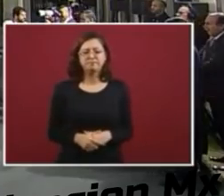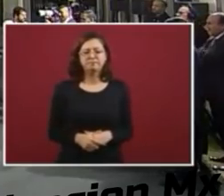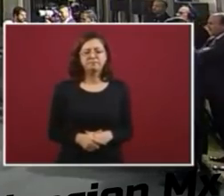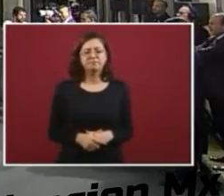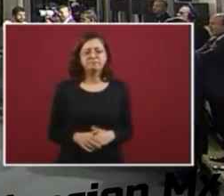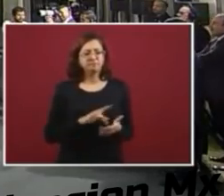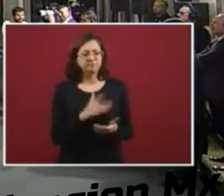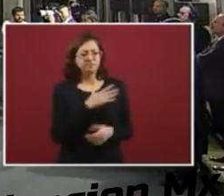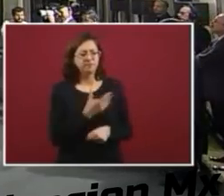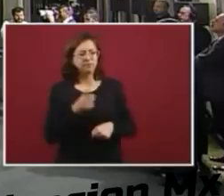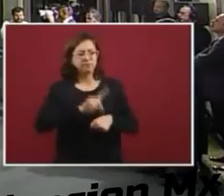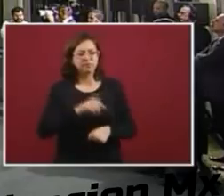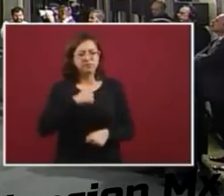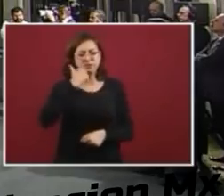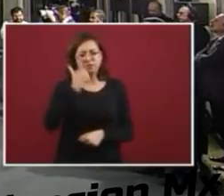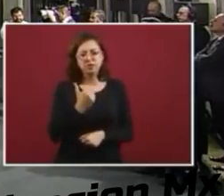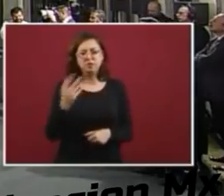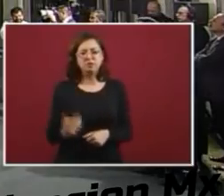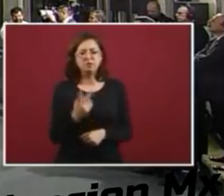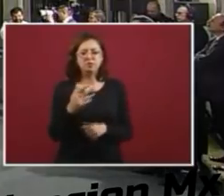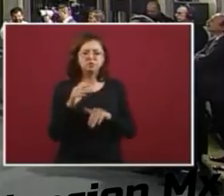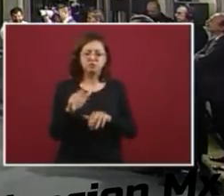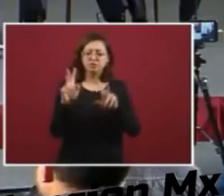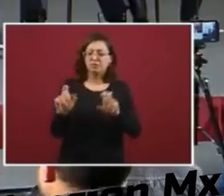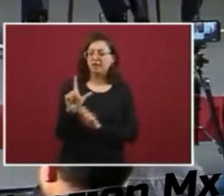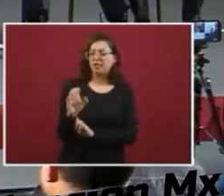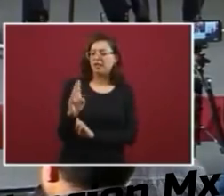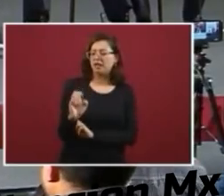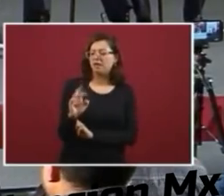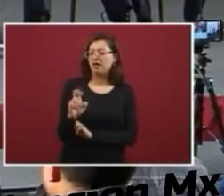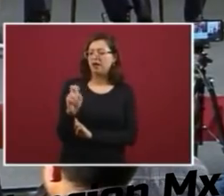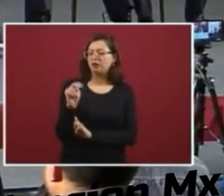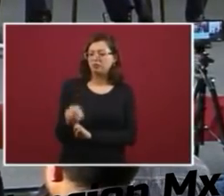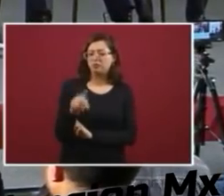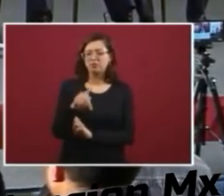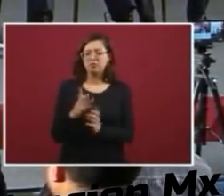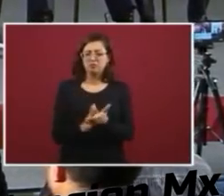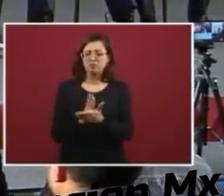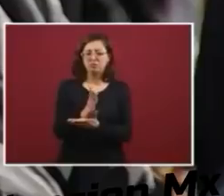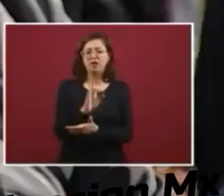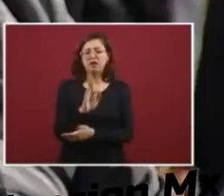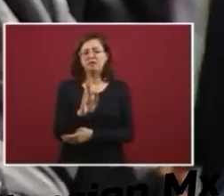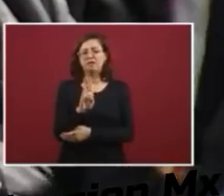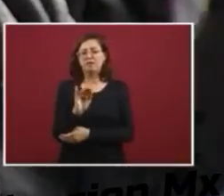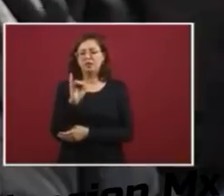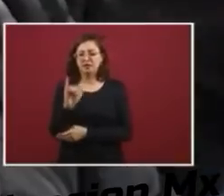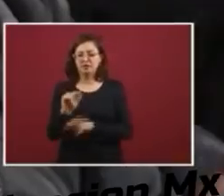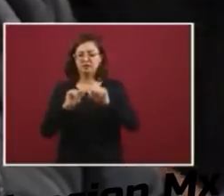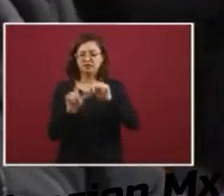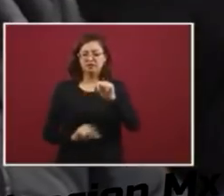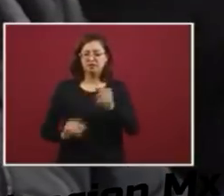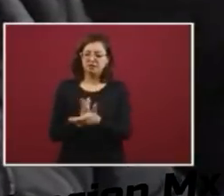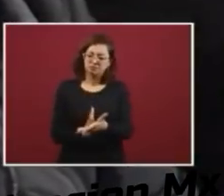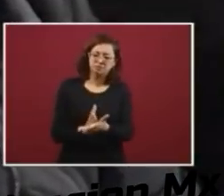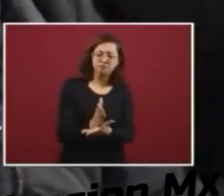días. Buenos días. Quisiera yo preguntarle sobre el caso Levarón y sobre la decisión de permitir el ingreso de agentes del FBI a territorio mexicano.